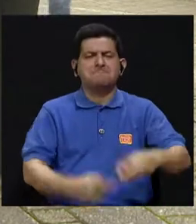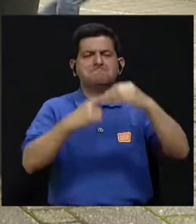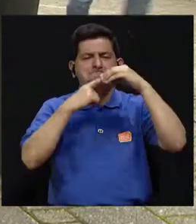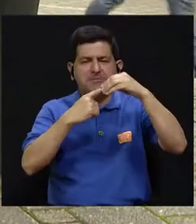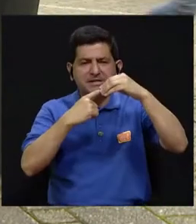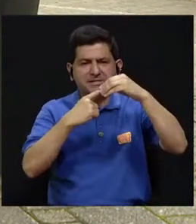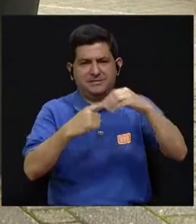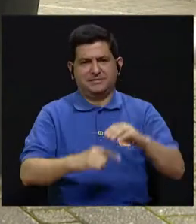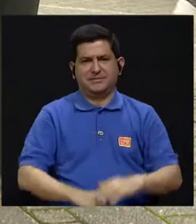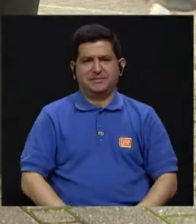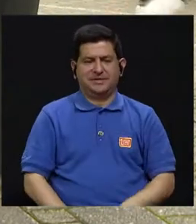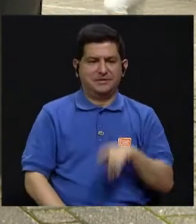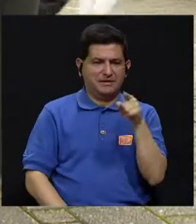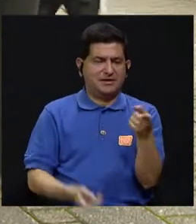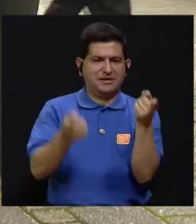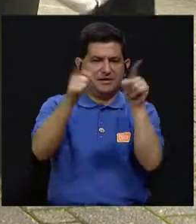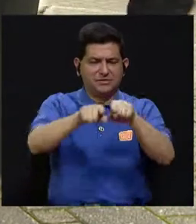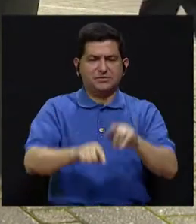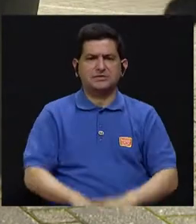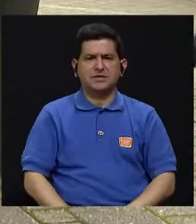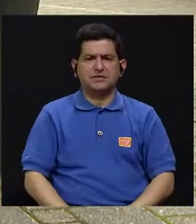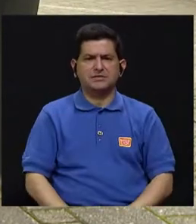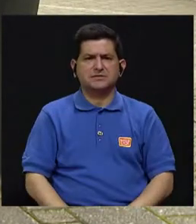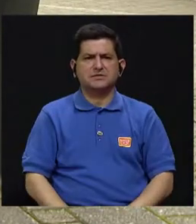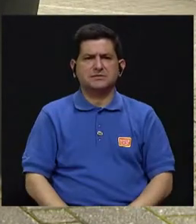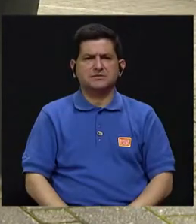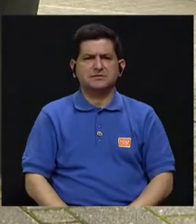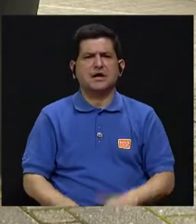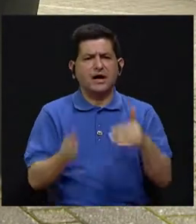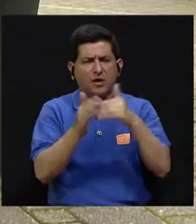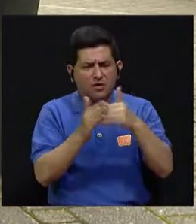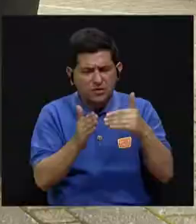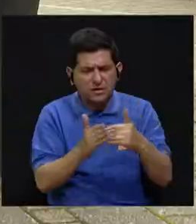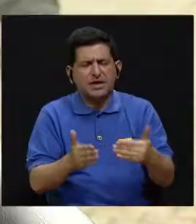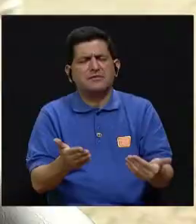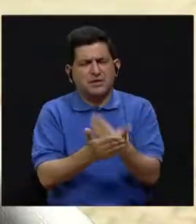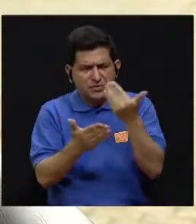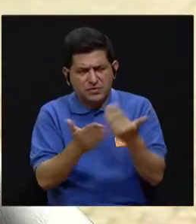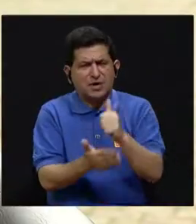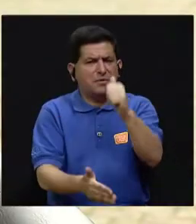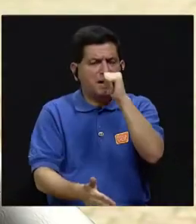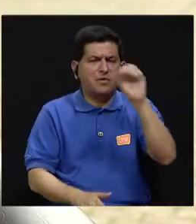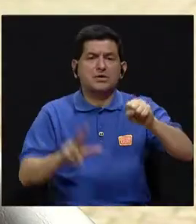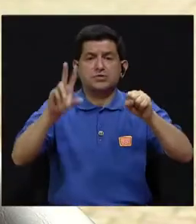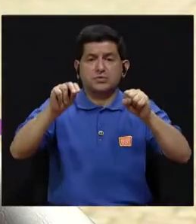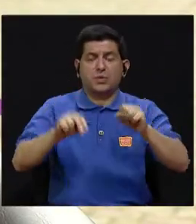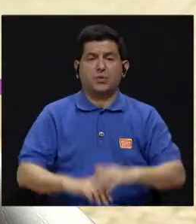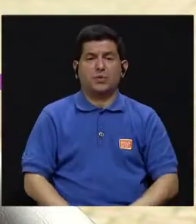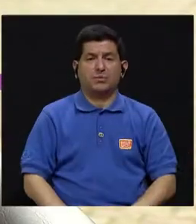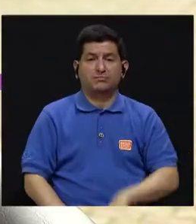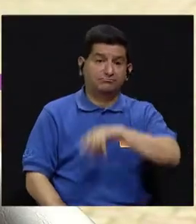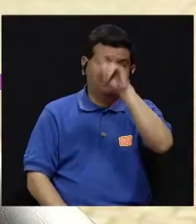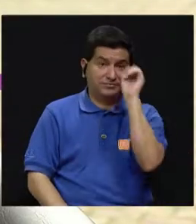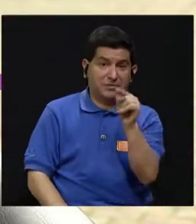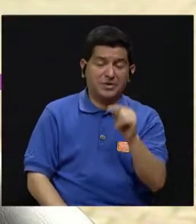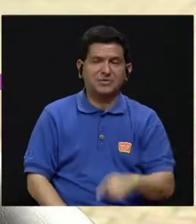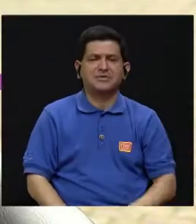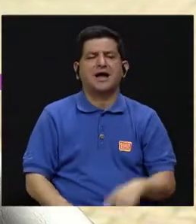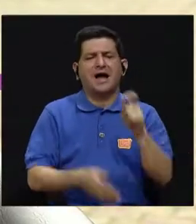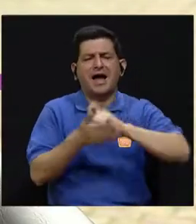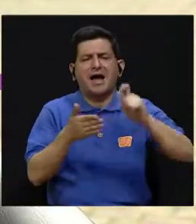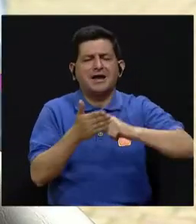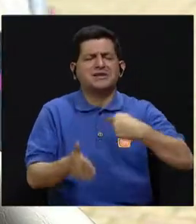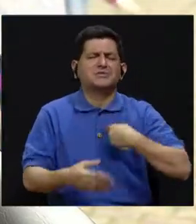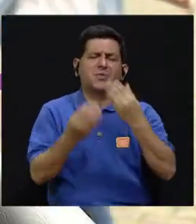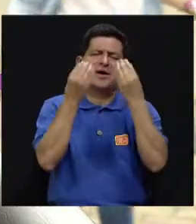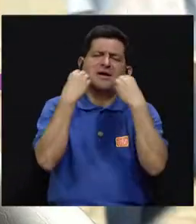principalmente se da. ¿Es renovable o no es renovable el agua? Bueno, a uno,